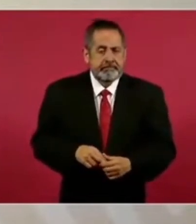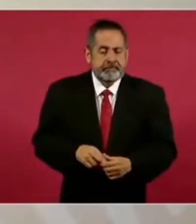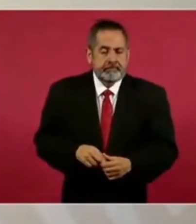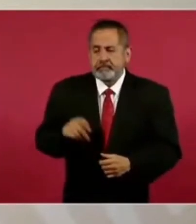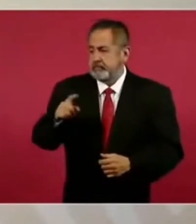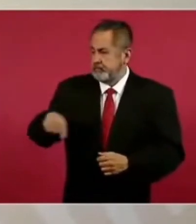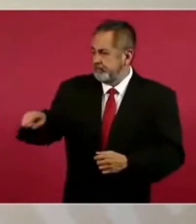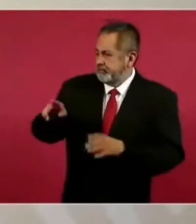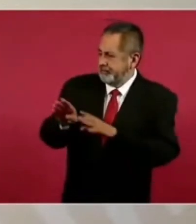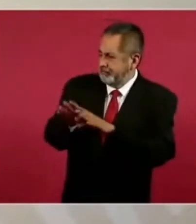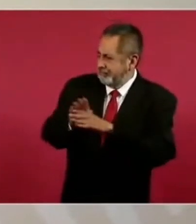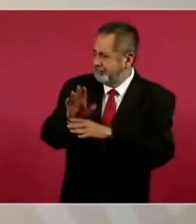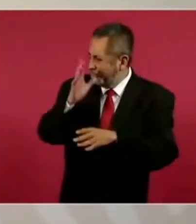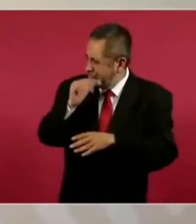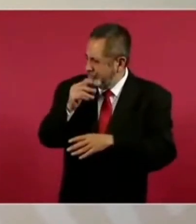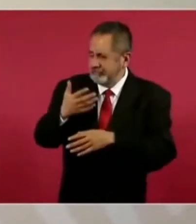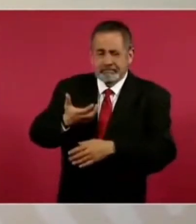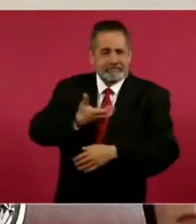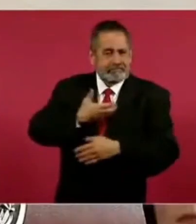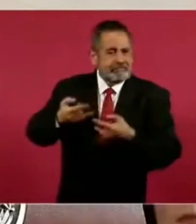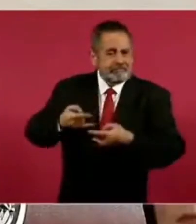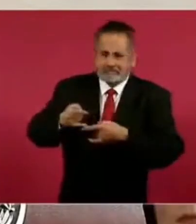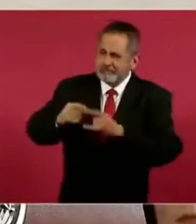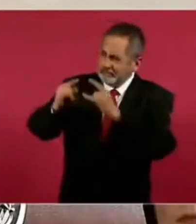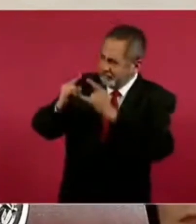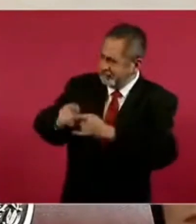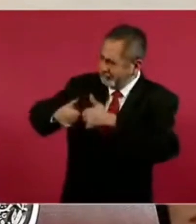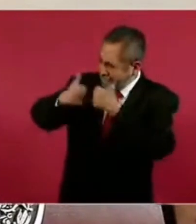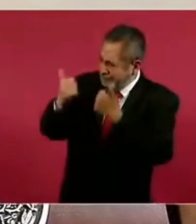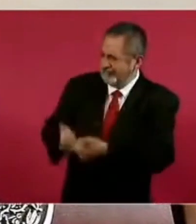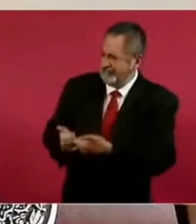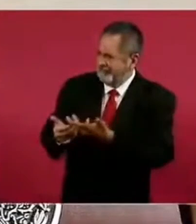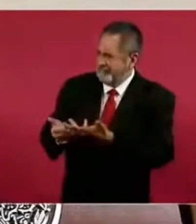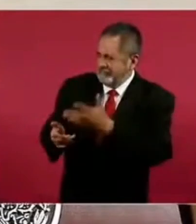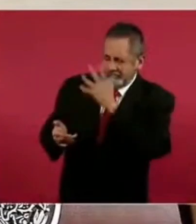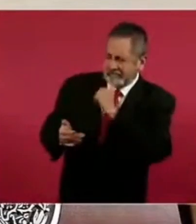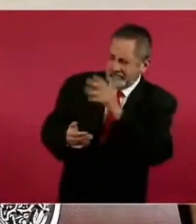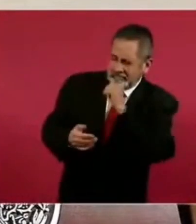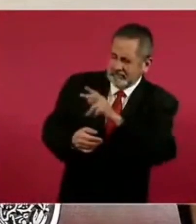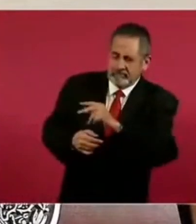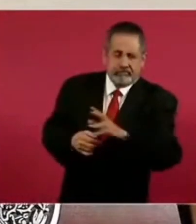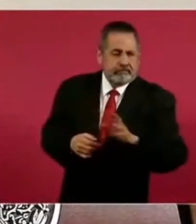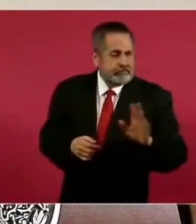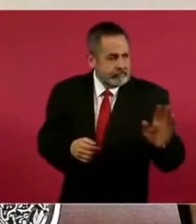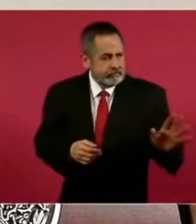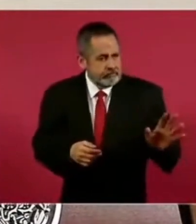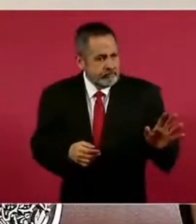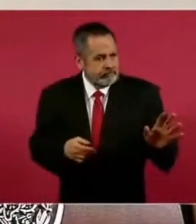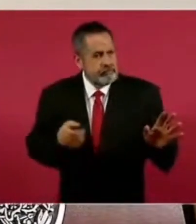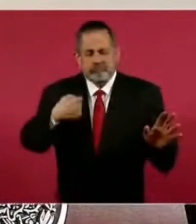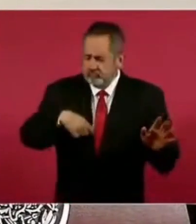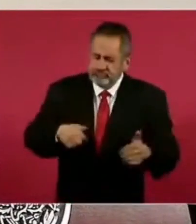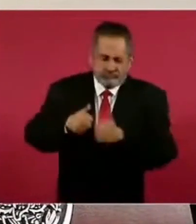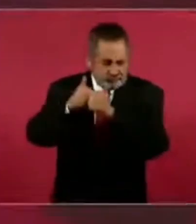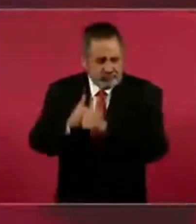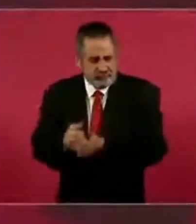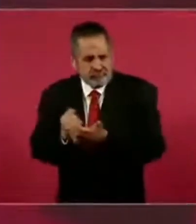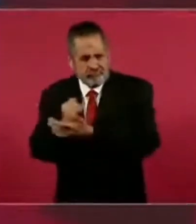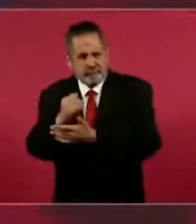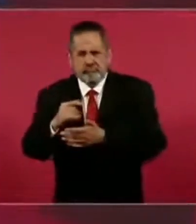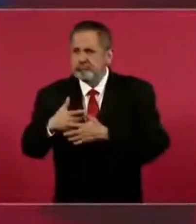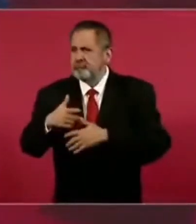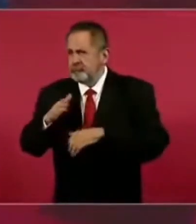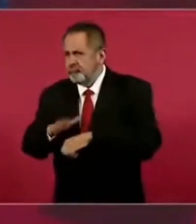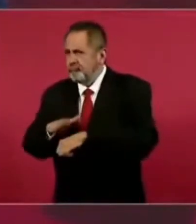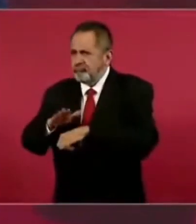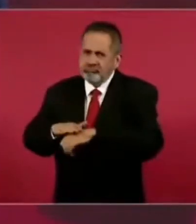íbamos a estar en el Zócalo. Pero si no nos quedábamos en el Zócalo y convocábamos